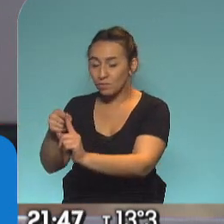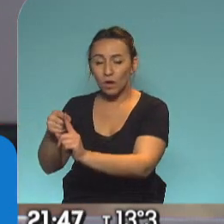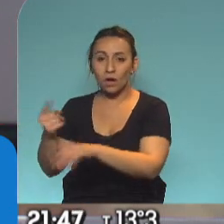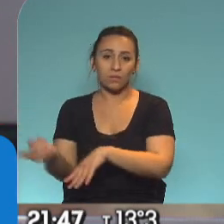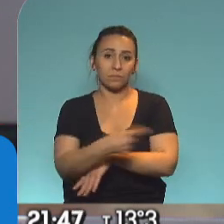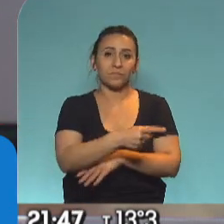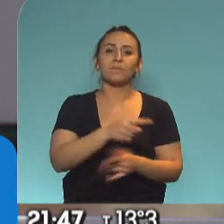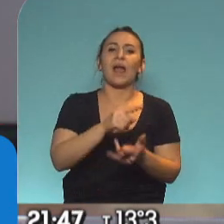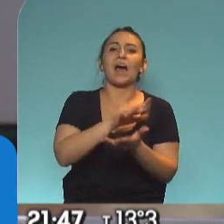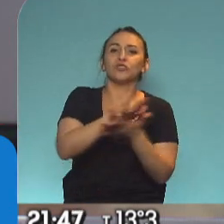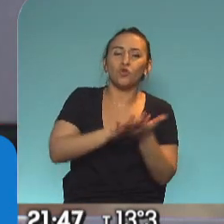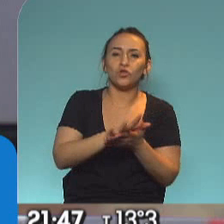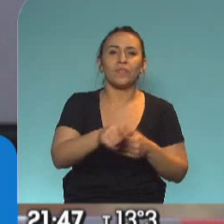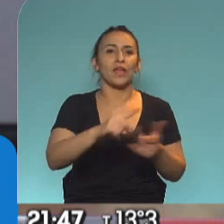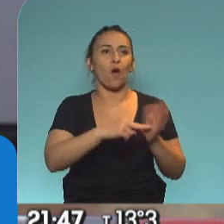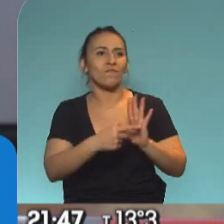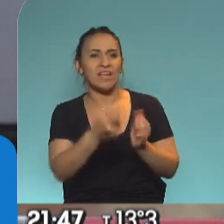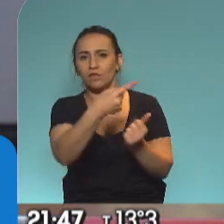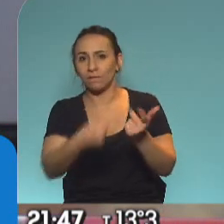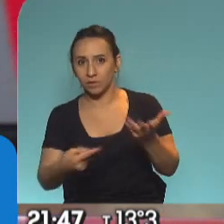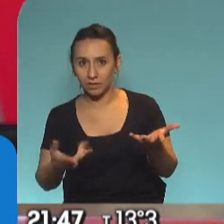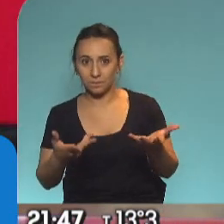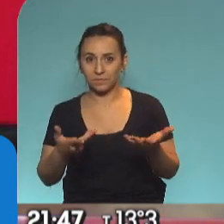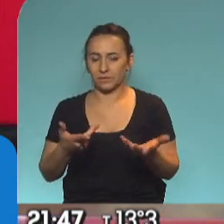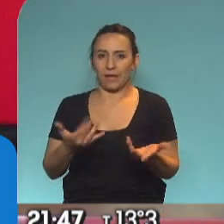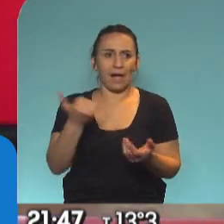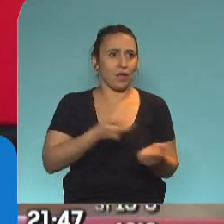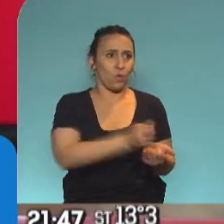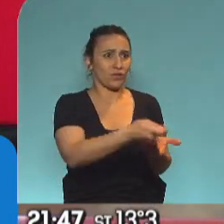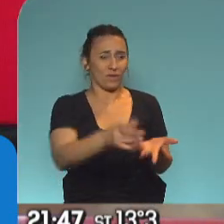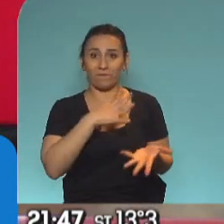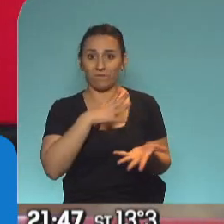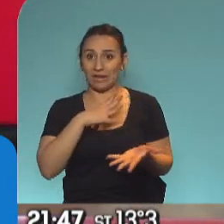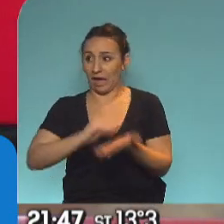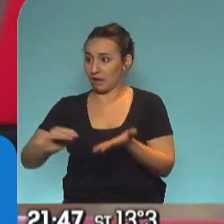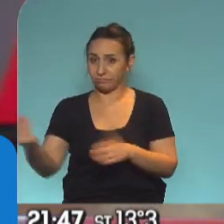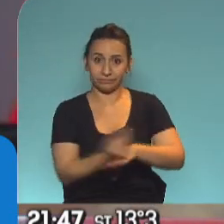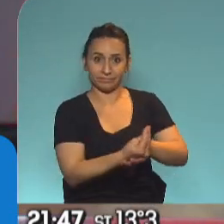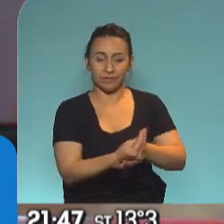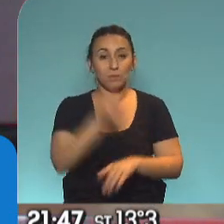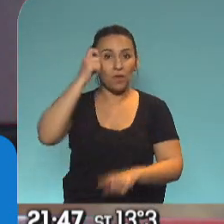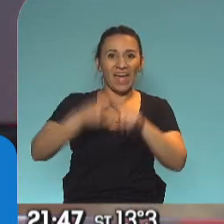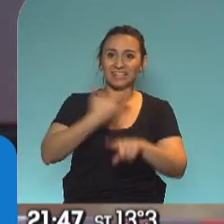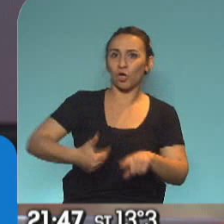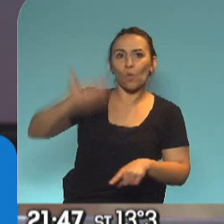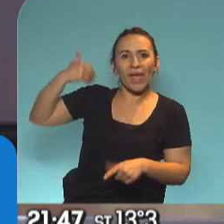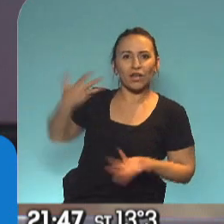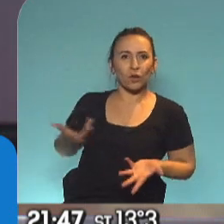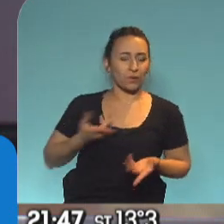resolución de conflictos de intereses, cuando tengo más de un centenar de casos sin resolver que vienen de la anterior gestión. Entonces, por un lado,